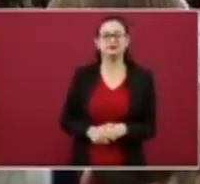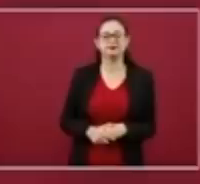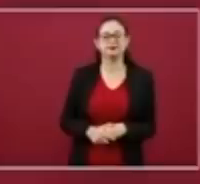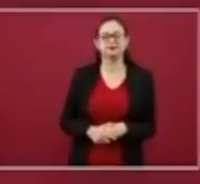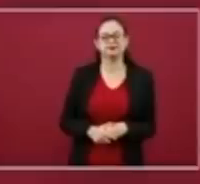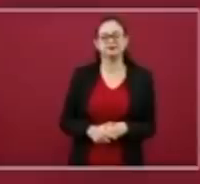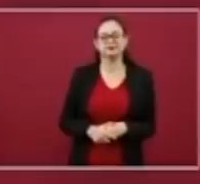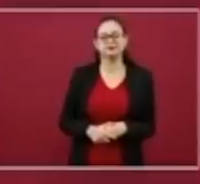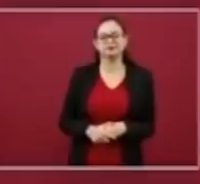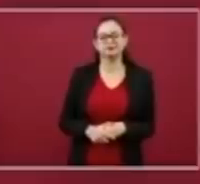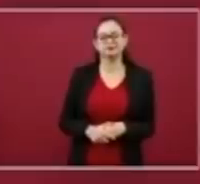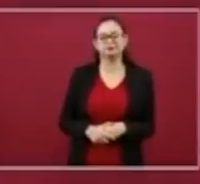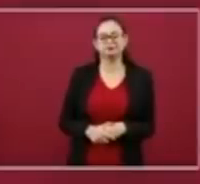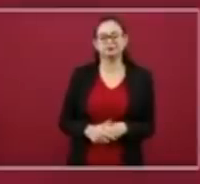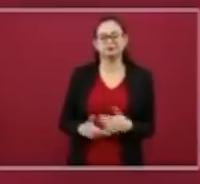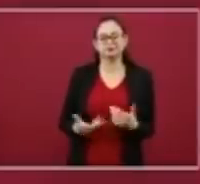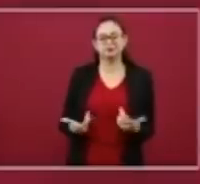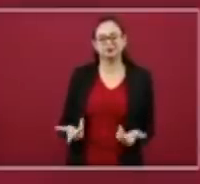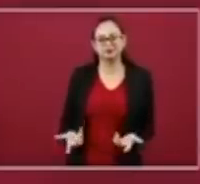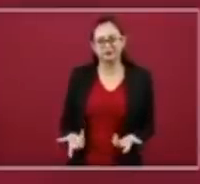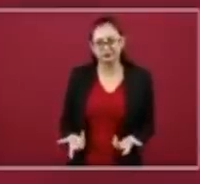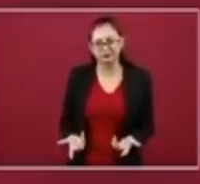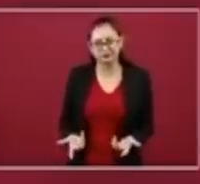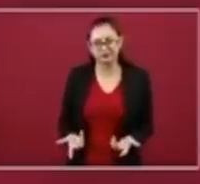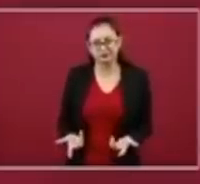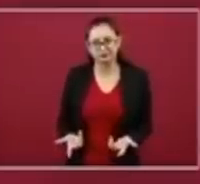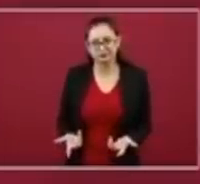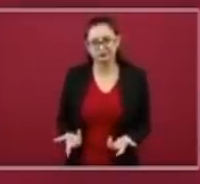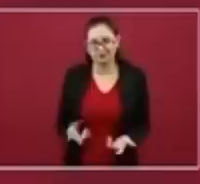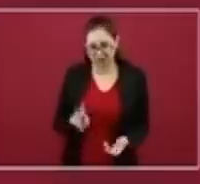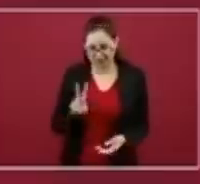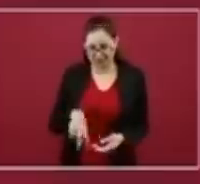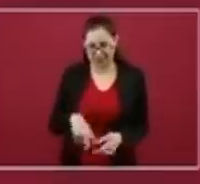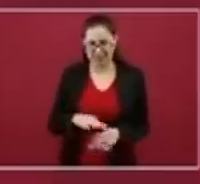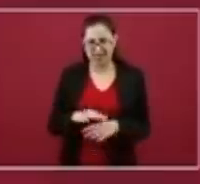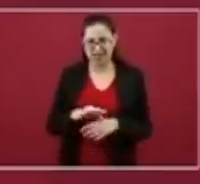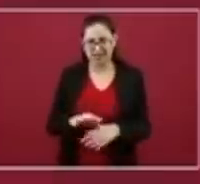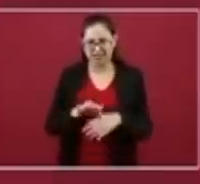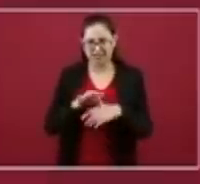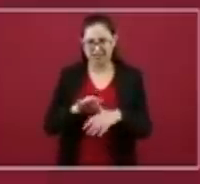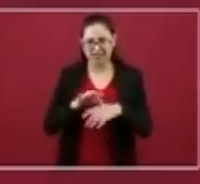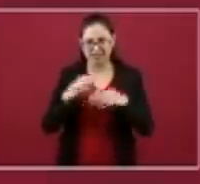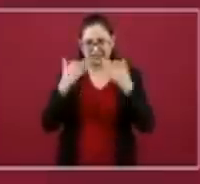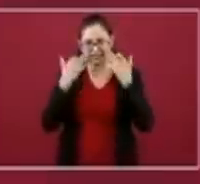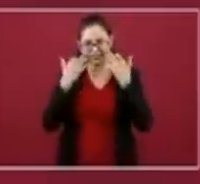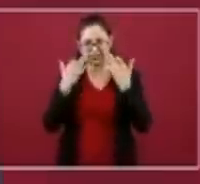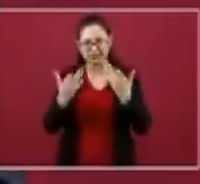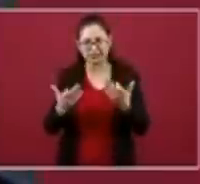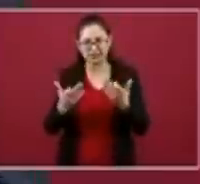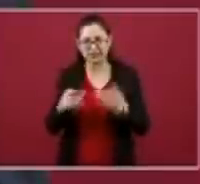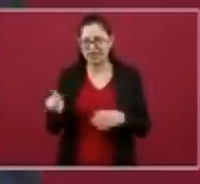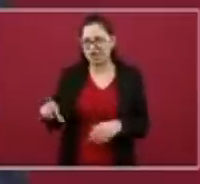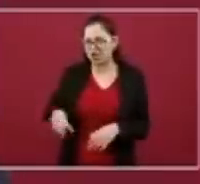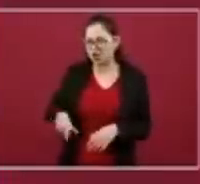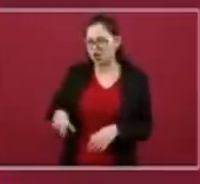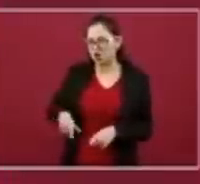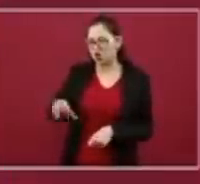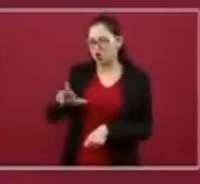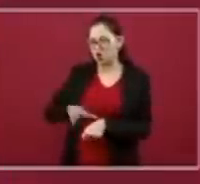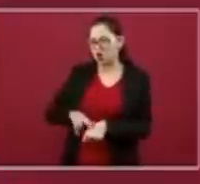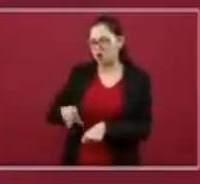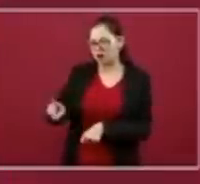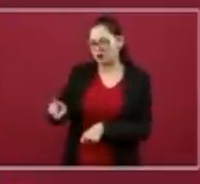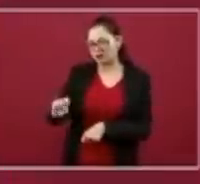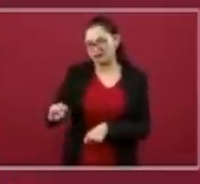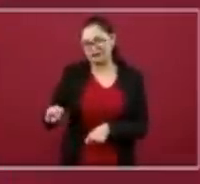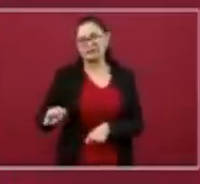Ahora, siendo realistas, ¿por qué un gobernador sí quiere y